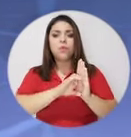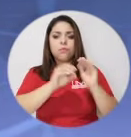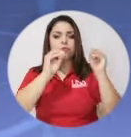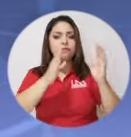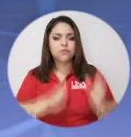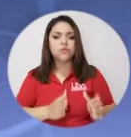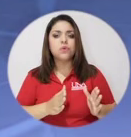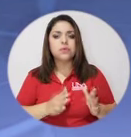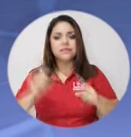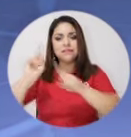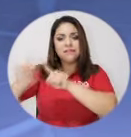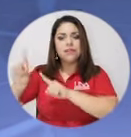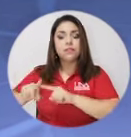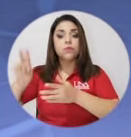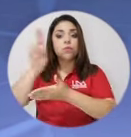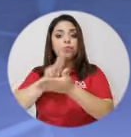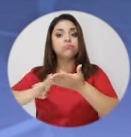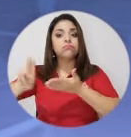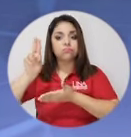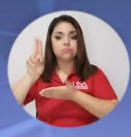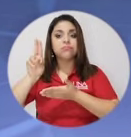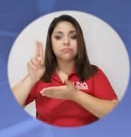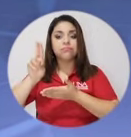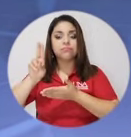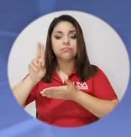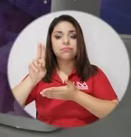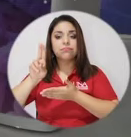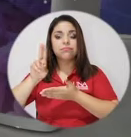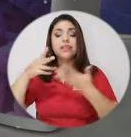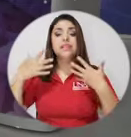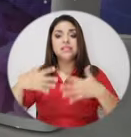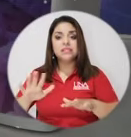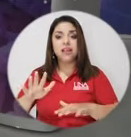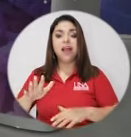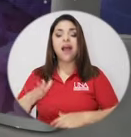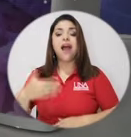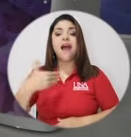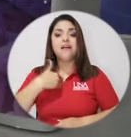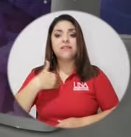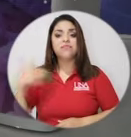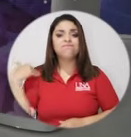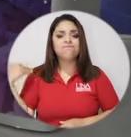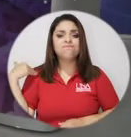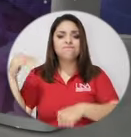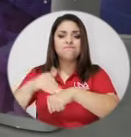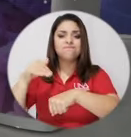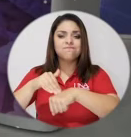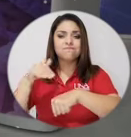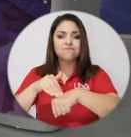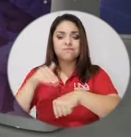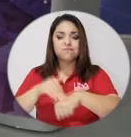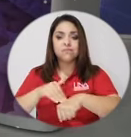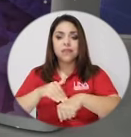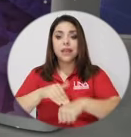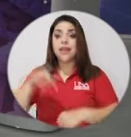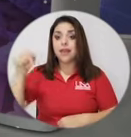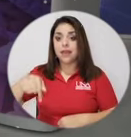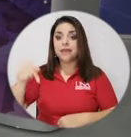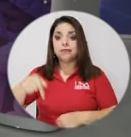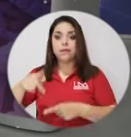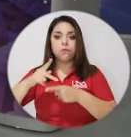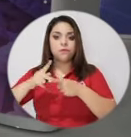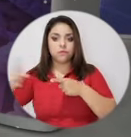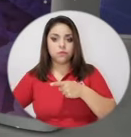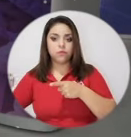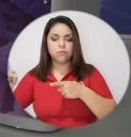diferentes universidades. Incluso ya había llamados de atención en el sentido, ¿verdad?, en esta y otras profesiones, no solo